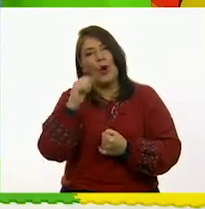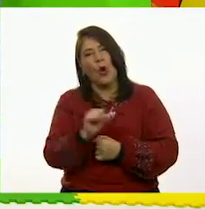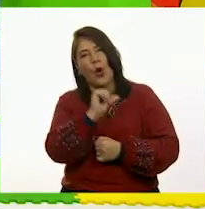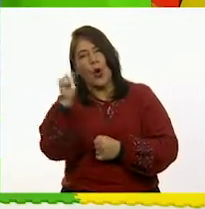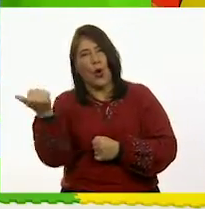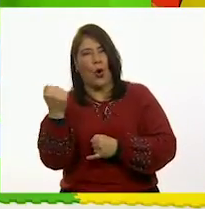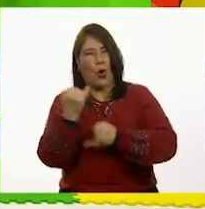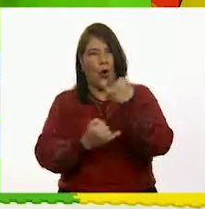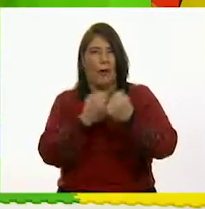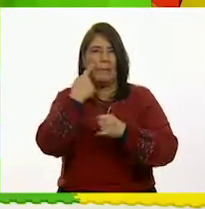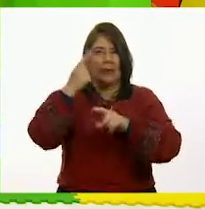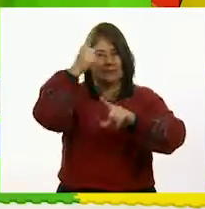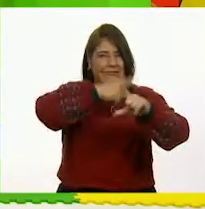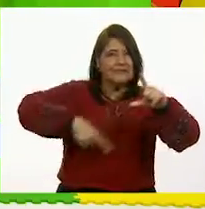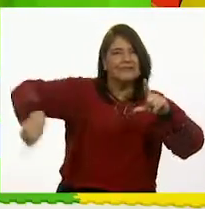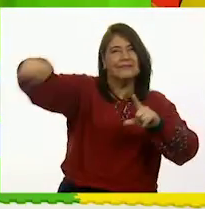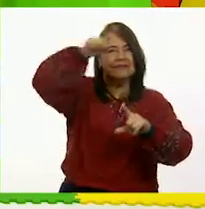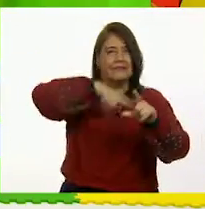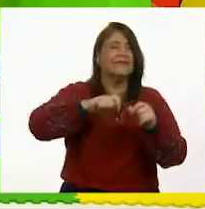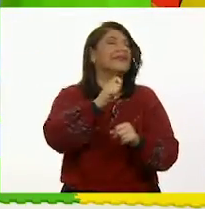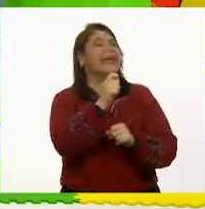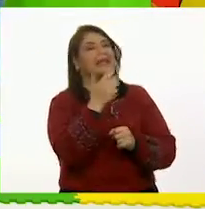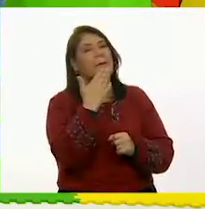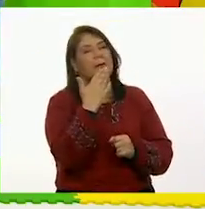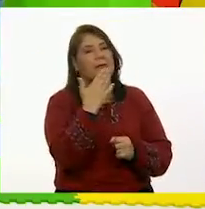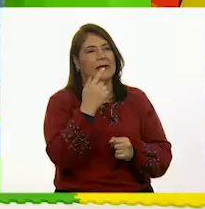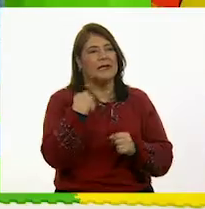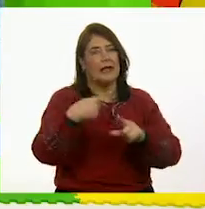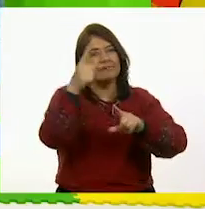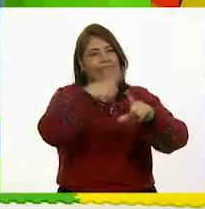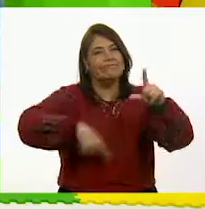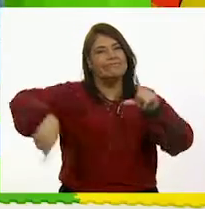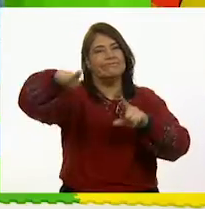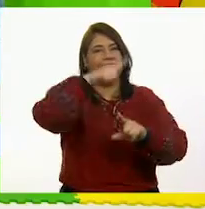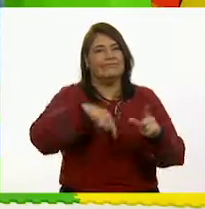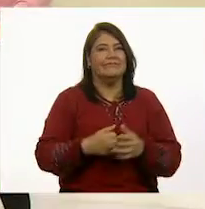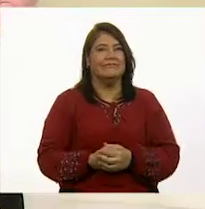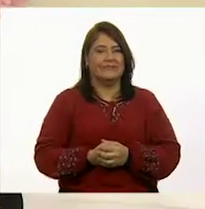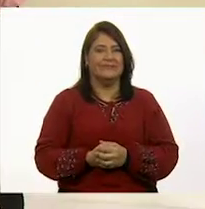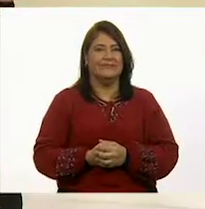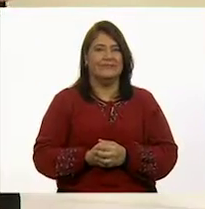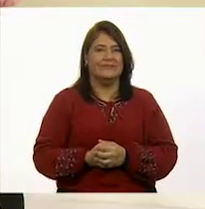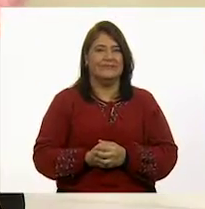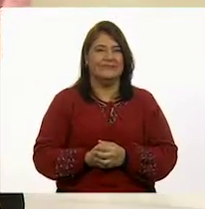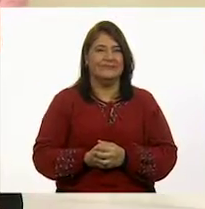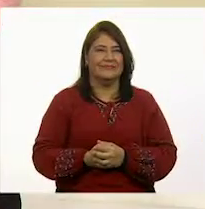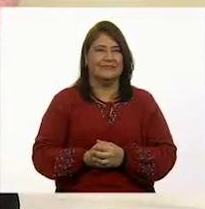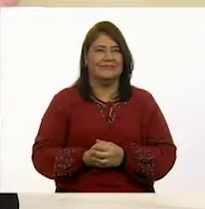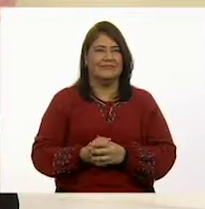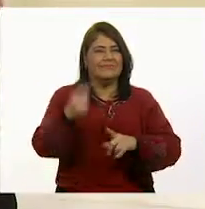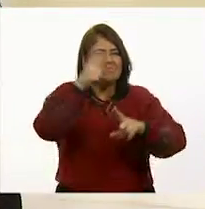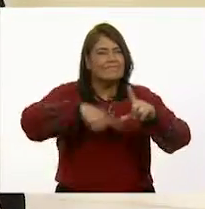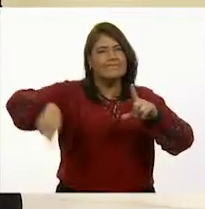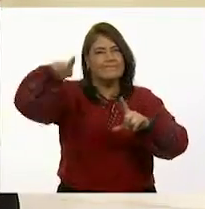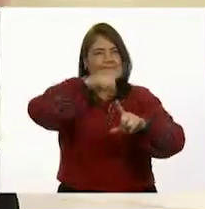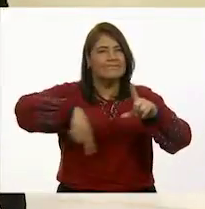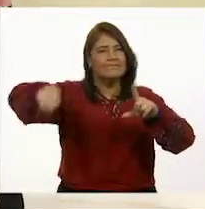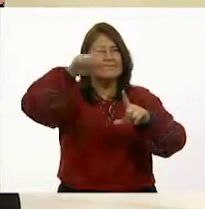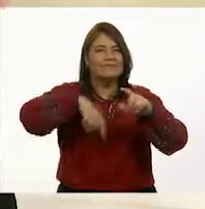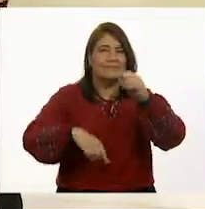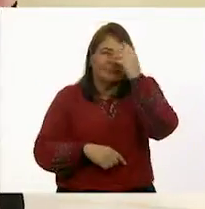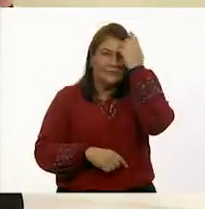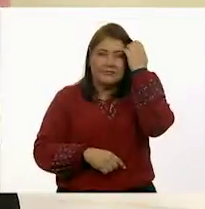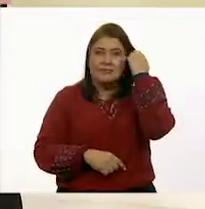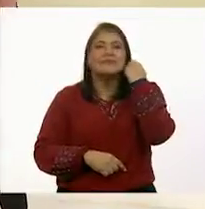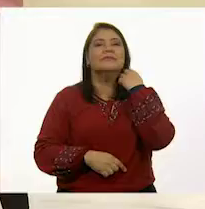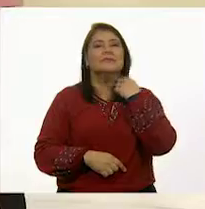¡Sí! Venga, venga, venga, la voy a girar, ¿eh? Bien. Ahí va, ahí va, ahí va, ahí va. ¡Ruleta, ruleta, ruleta, ruleta! ¡Gira! ¡Gira, gira, gira, gira, gira, gira, gira,